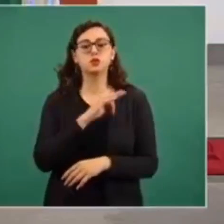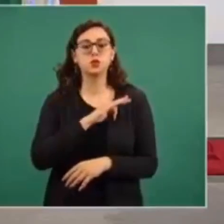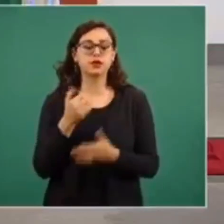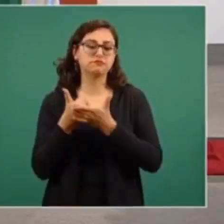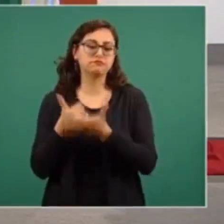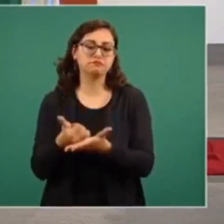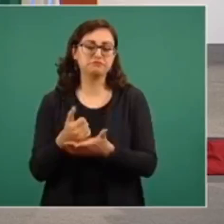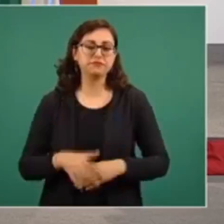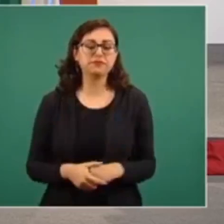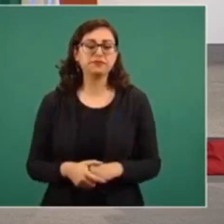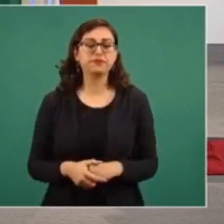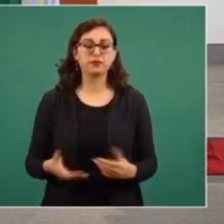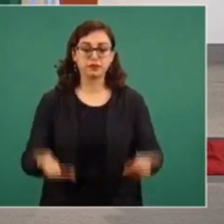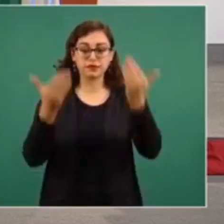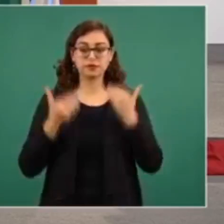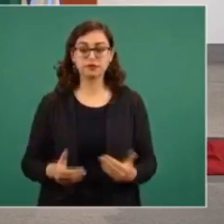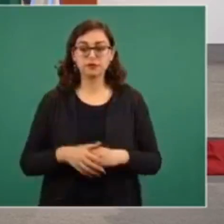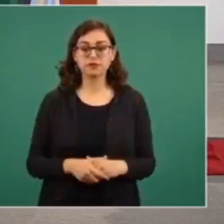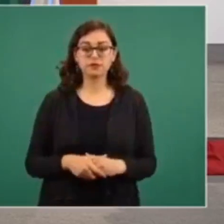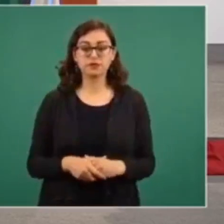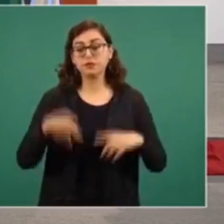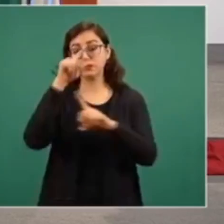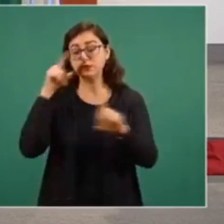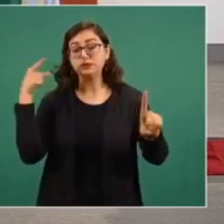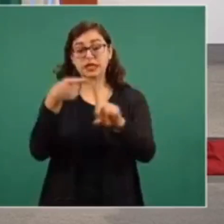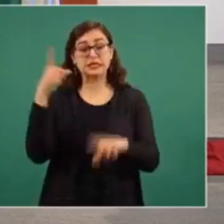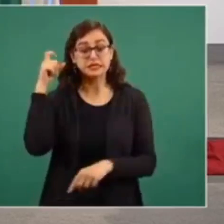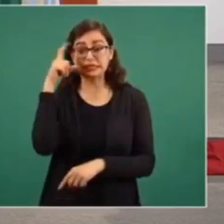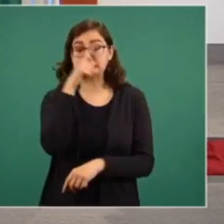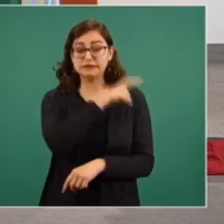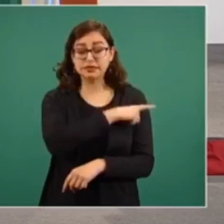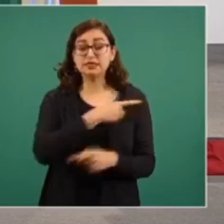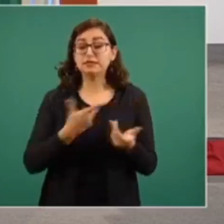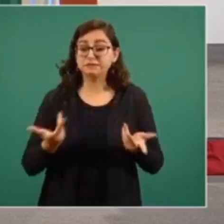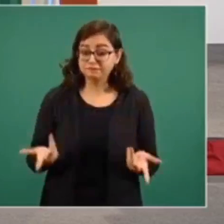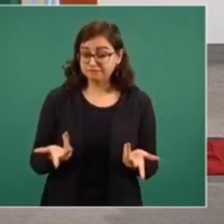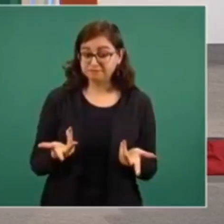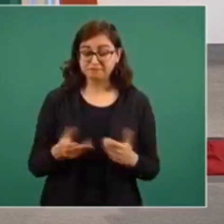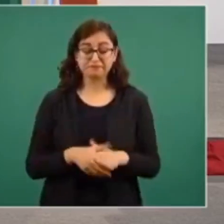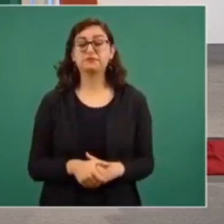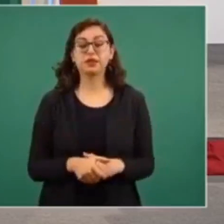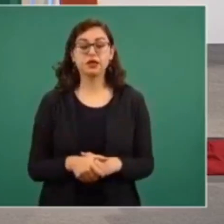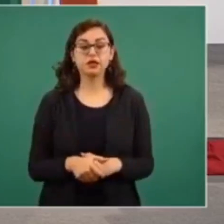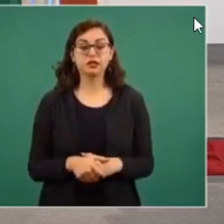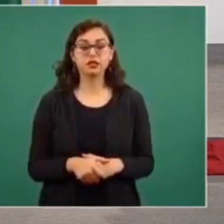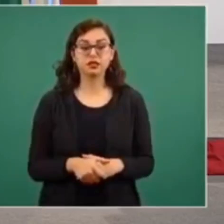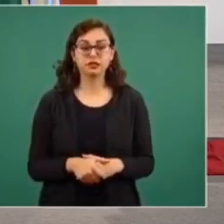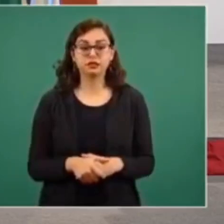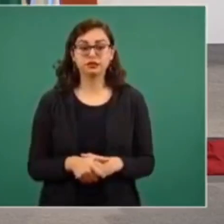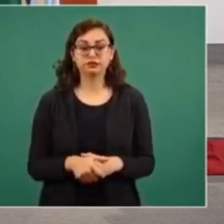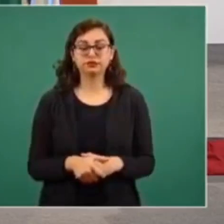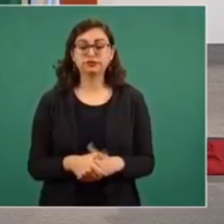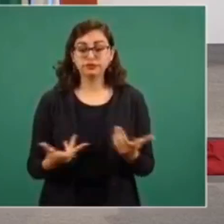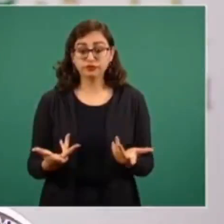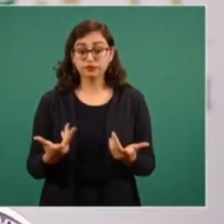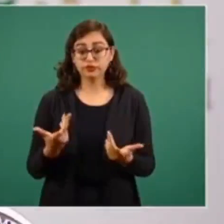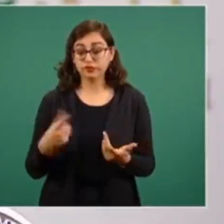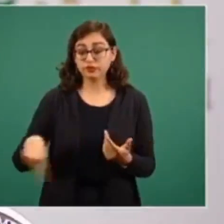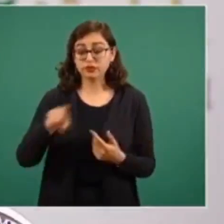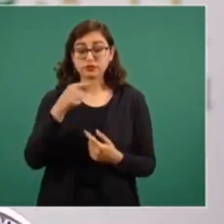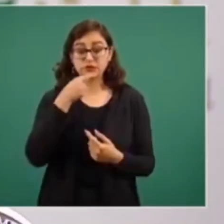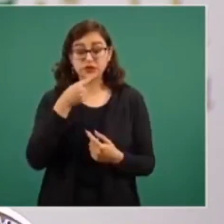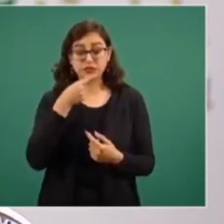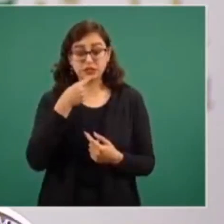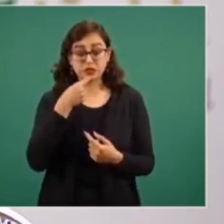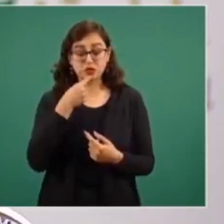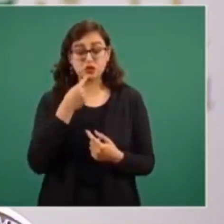aprendizaje. Siguiente. Tenemos retos. Uno muy importante es remediar cualquier tipo de